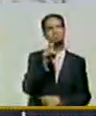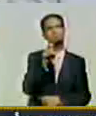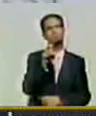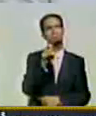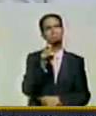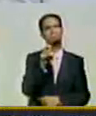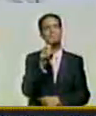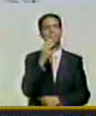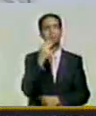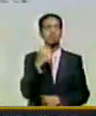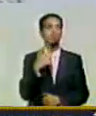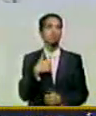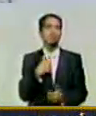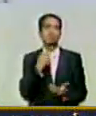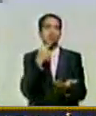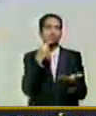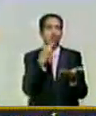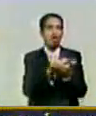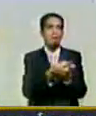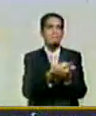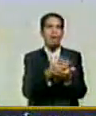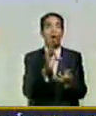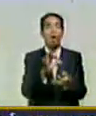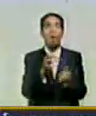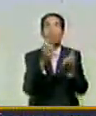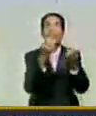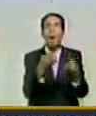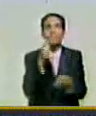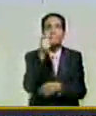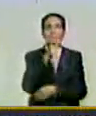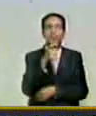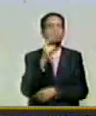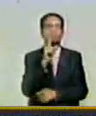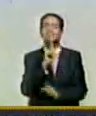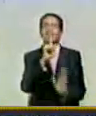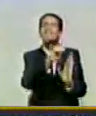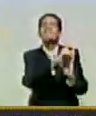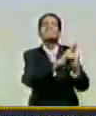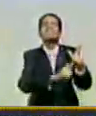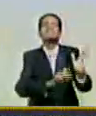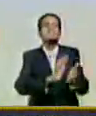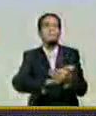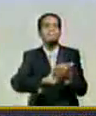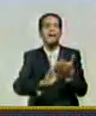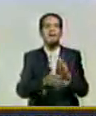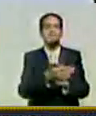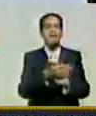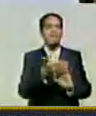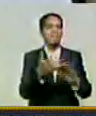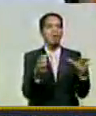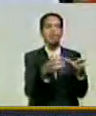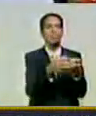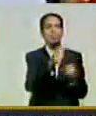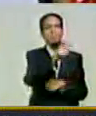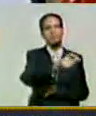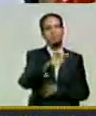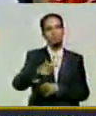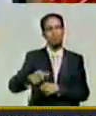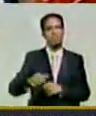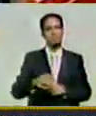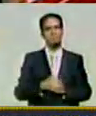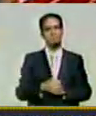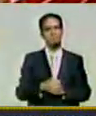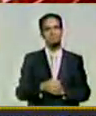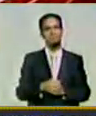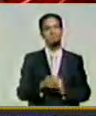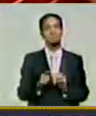ni nombres ni números, pero nosotros decíamos, la lista es amplia y representativa y se va a